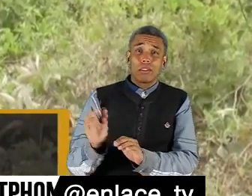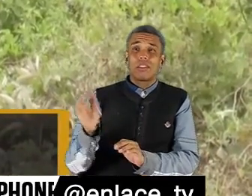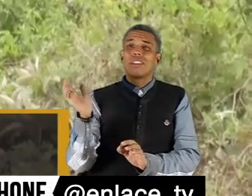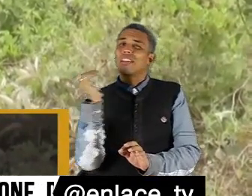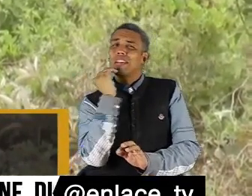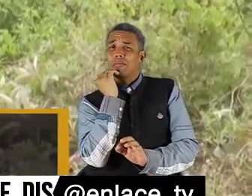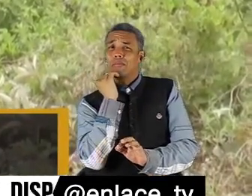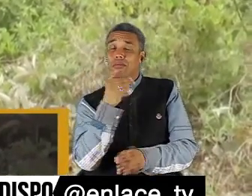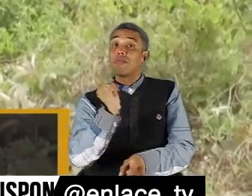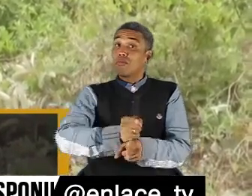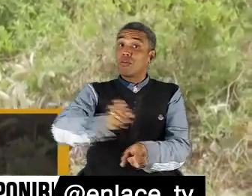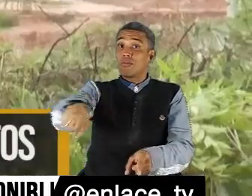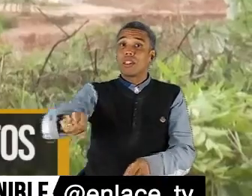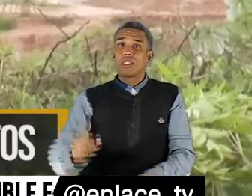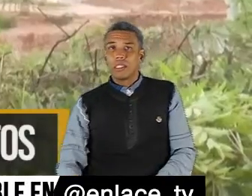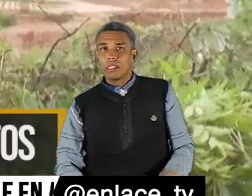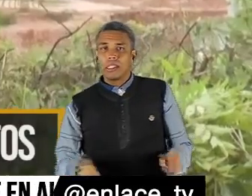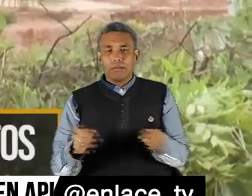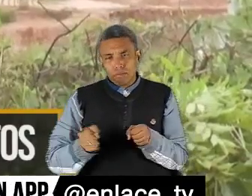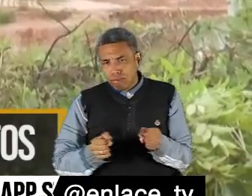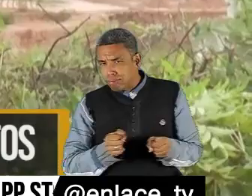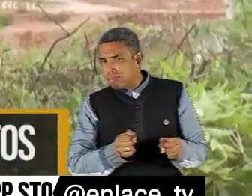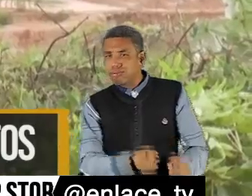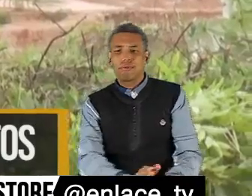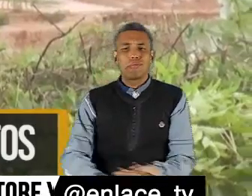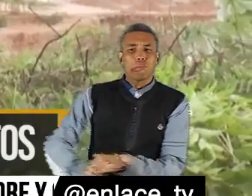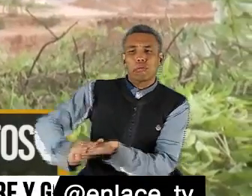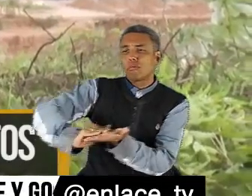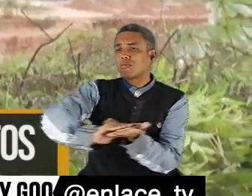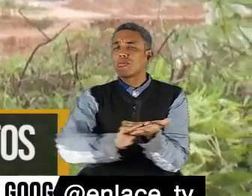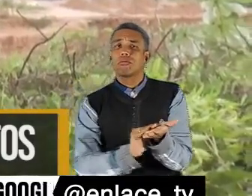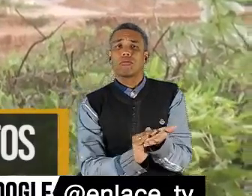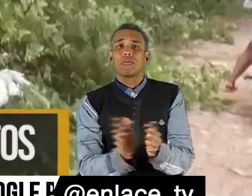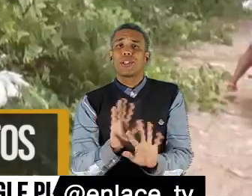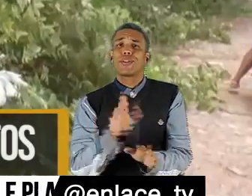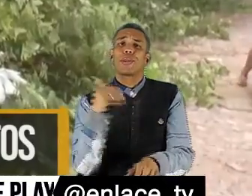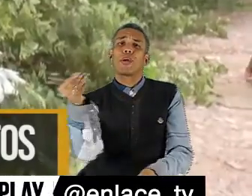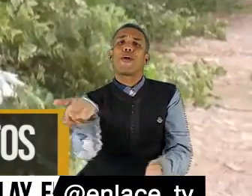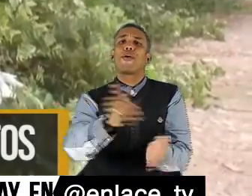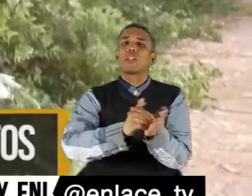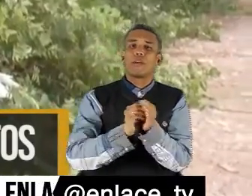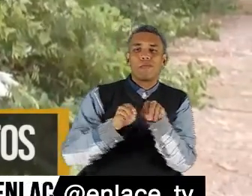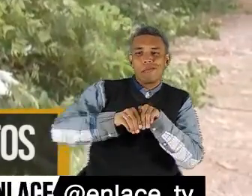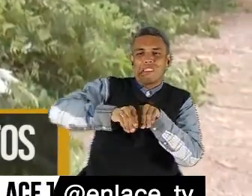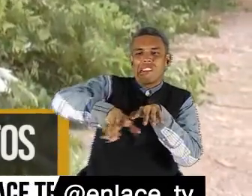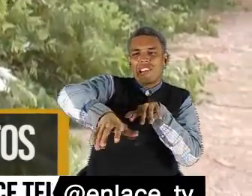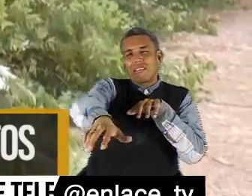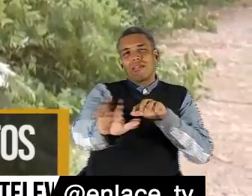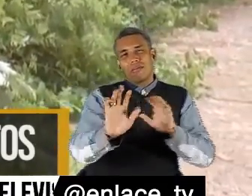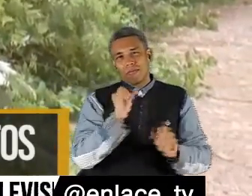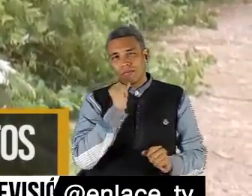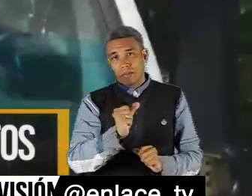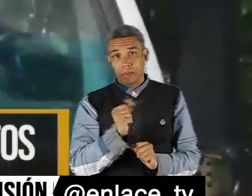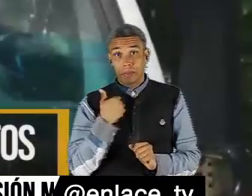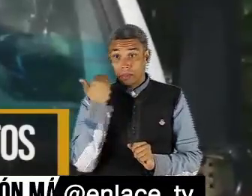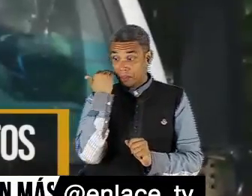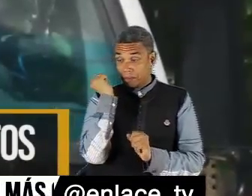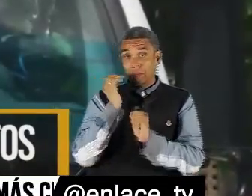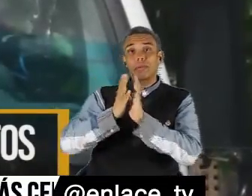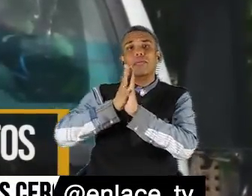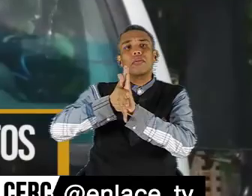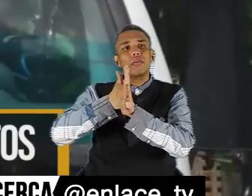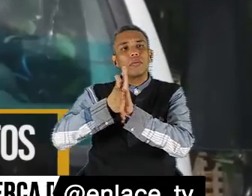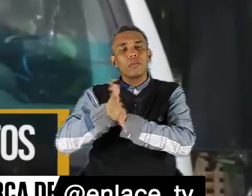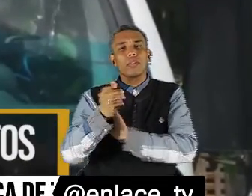con las máquinas esas, las grúas. Un habitante del sector relató a Enlace Noticias los momentos de pánico que vivió hace 4 días, cuando fue la